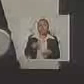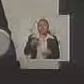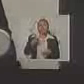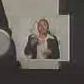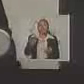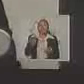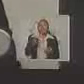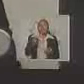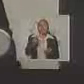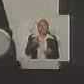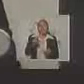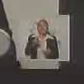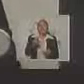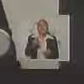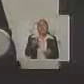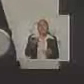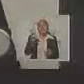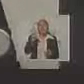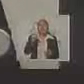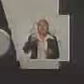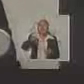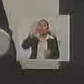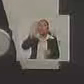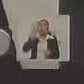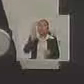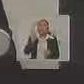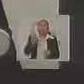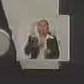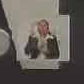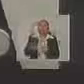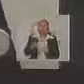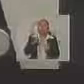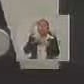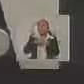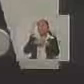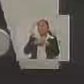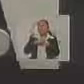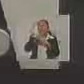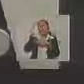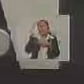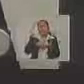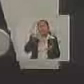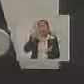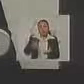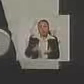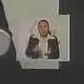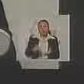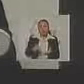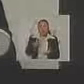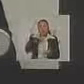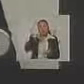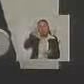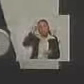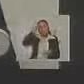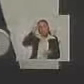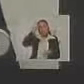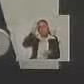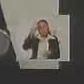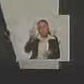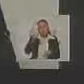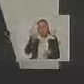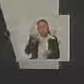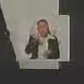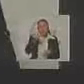y vecinos, no es qué partido van a escoger, no es qué color van a tachar. Lo que está en juego, vecinas y